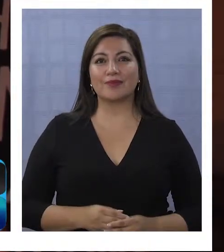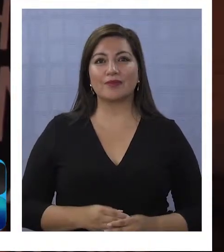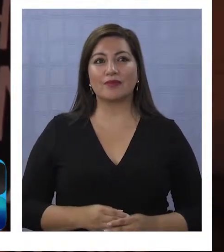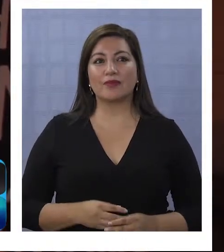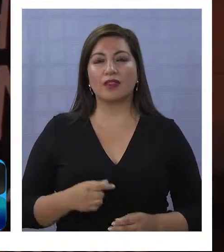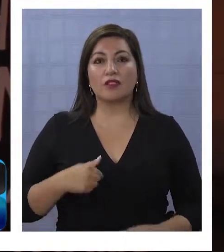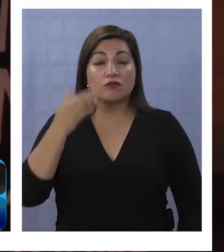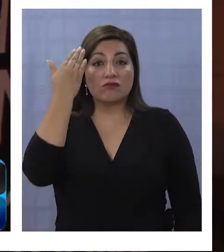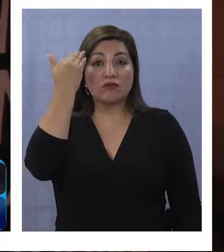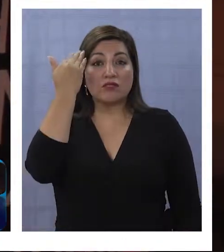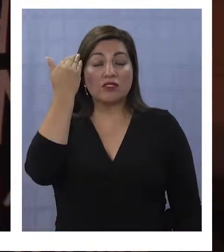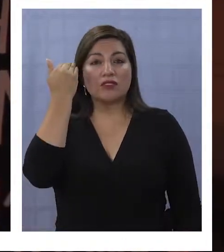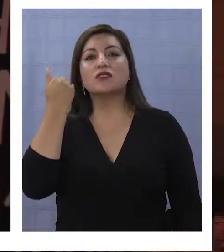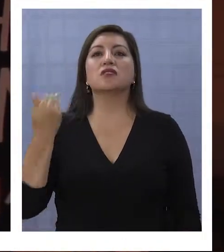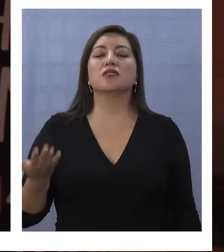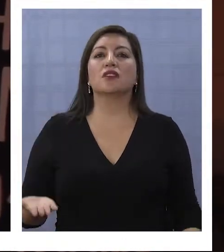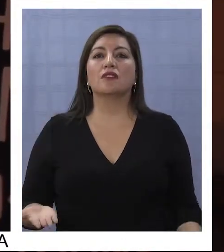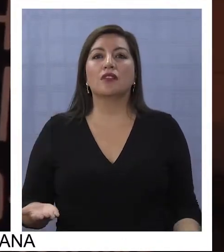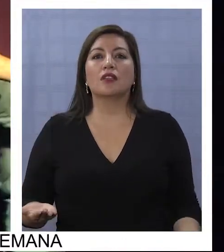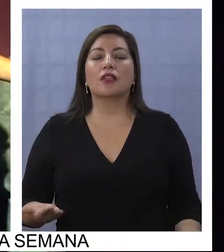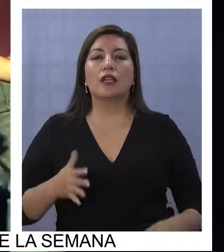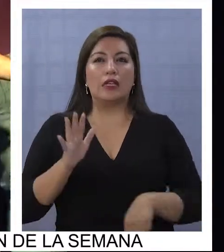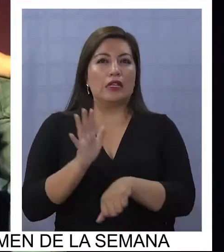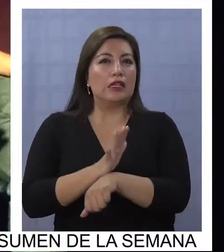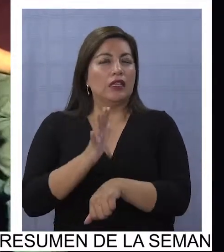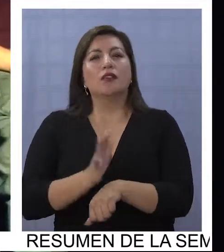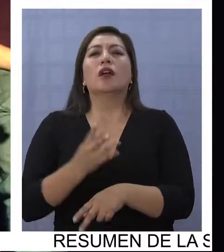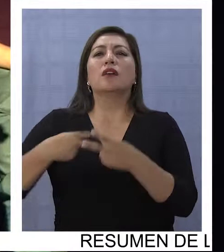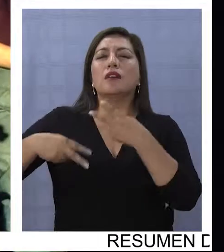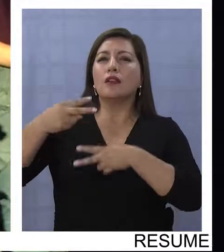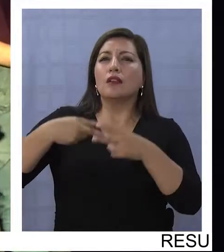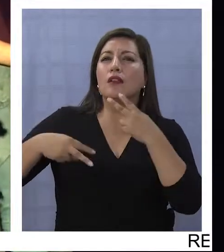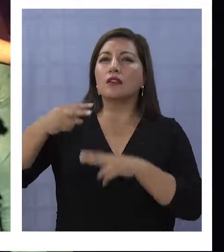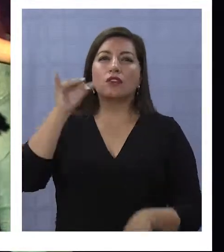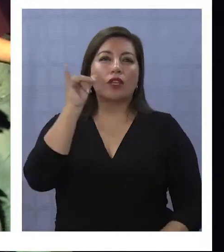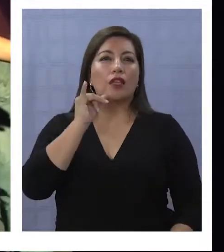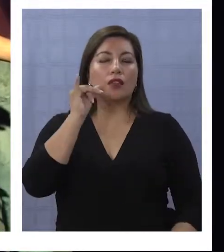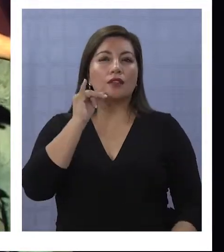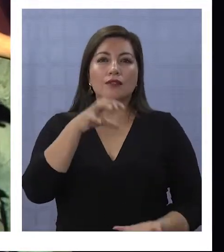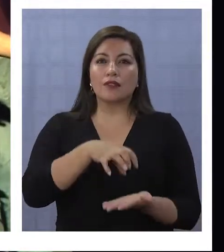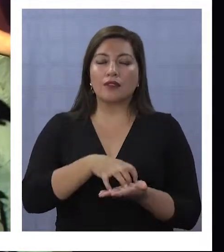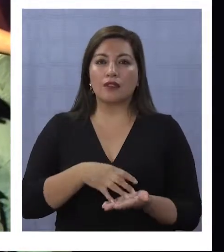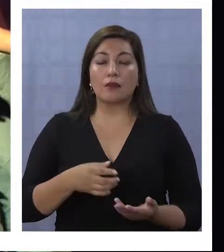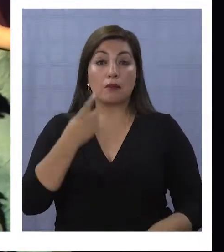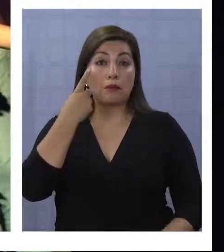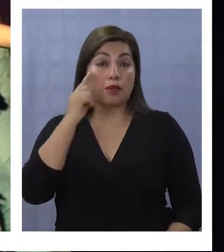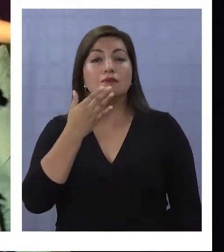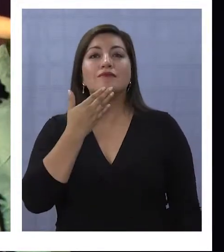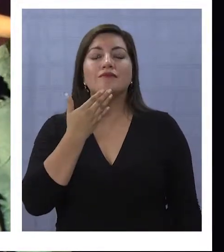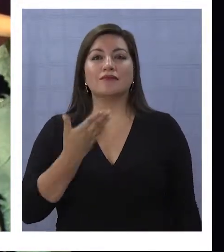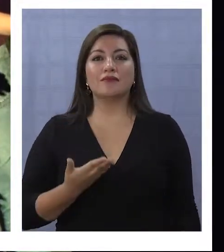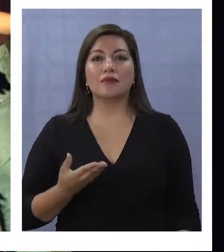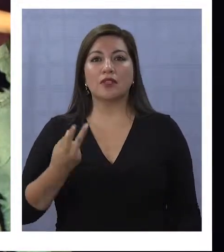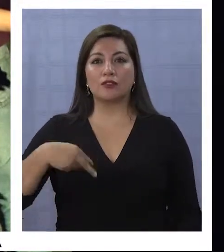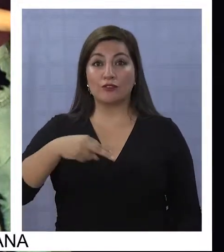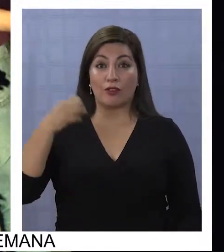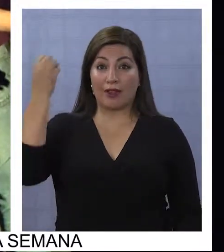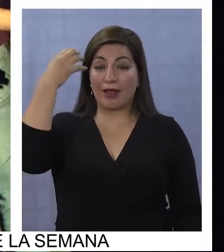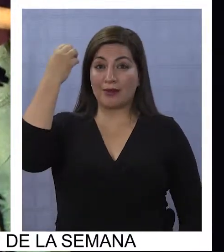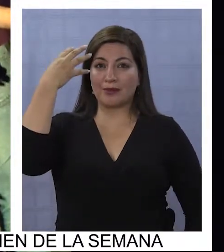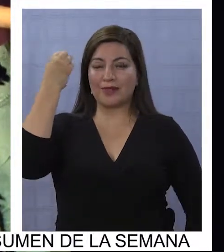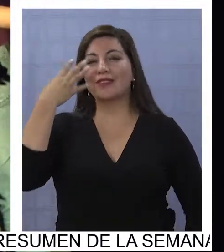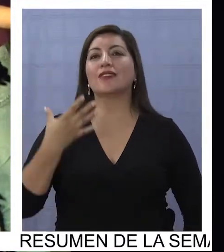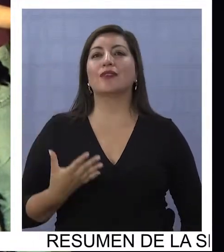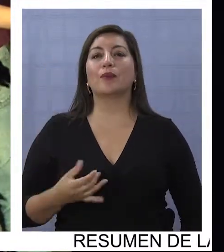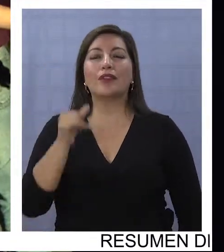Y yo sabía acerca de muchas cosas que pasaron aquí en la región, pero también aprendí